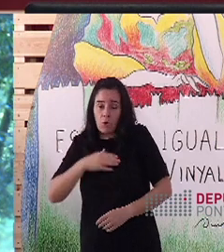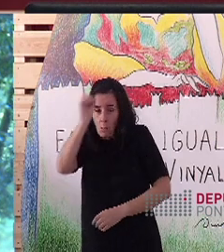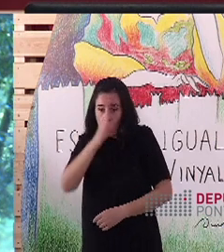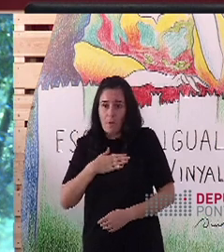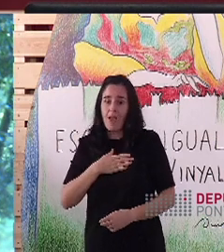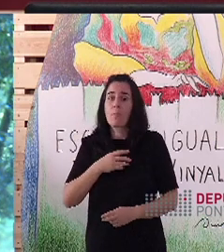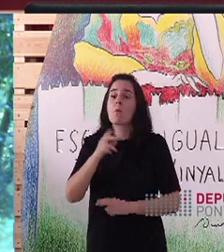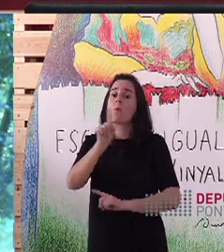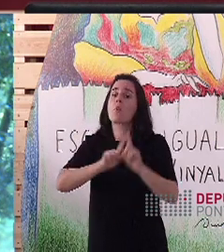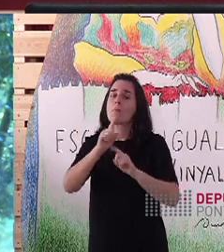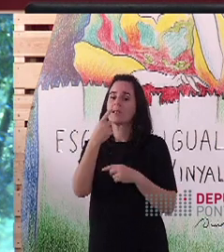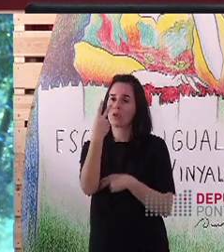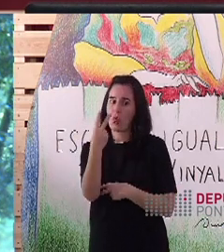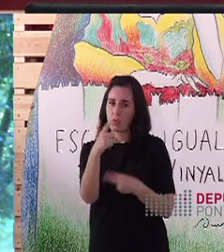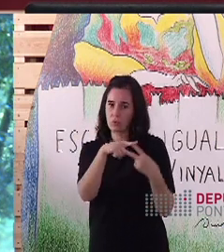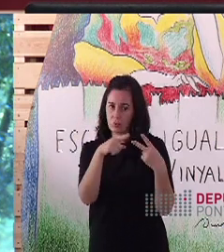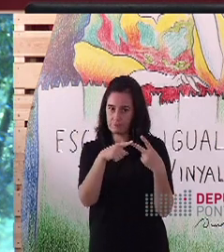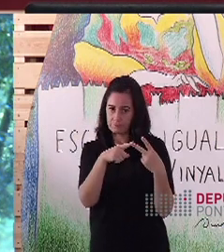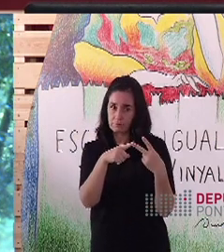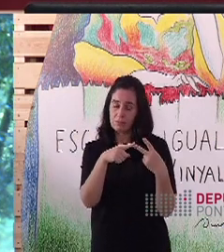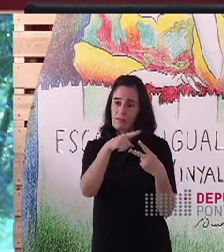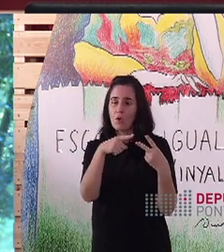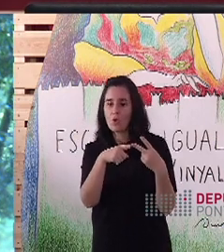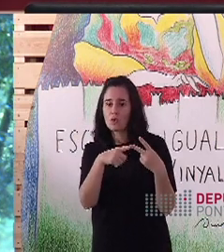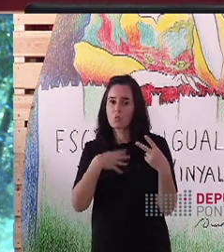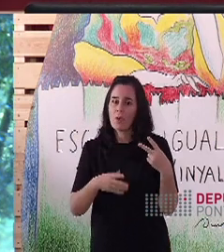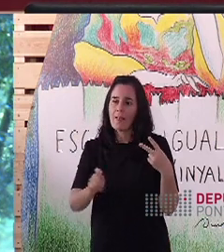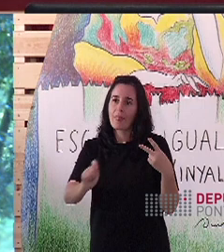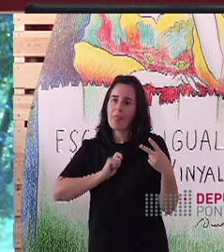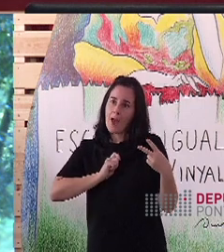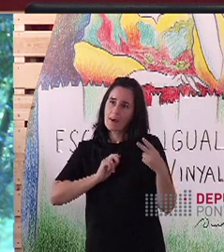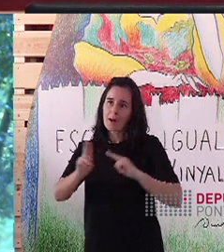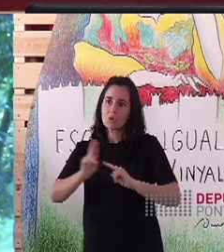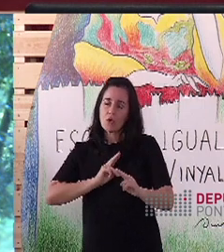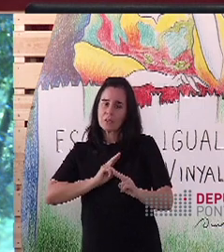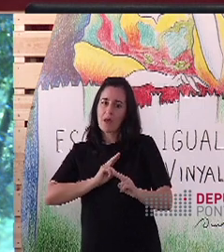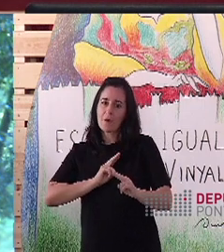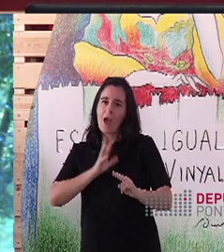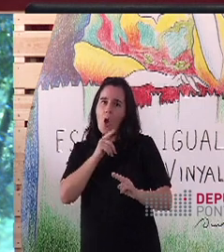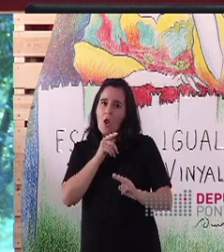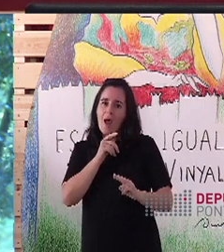dos problemas que nos pueden ofrecer cierta luz sobre las dificultades que tiene el abolicionismo